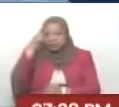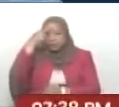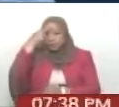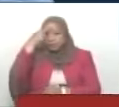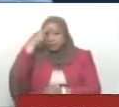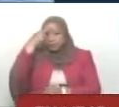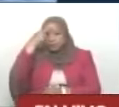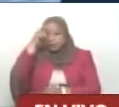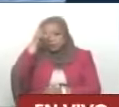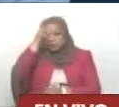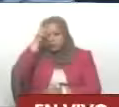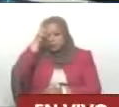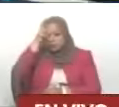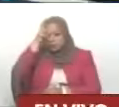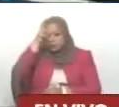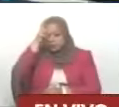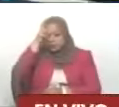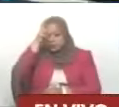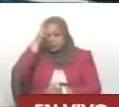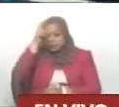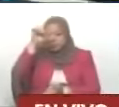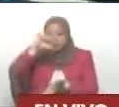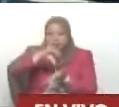Egipto, Irán,